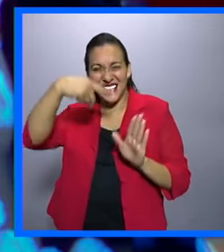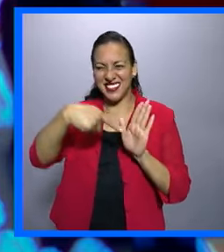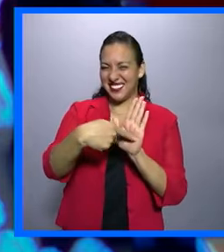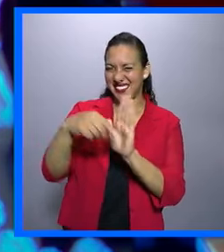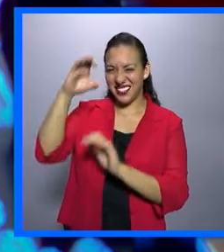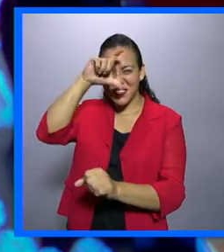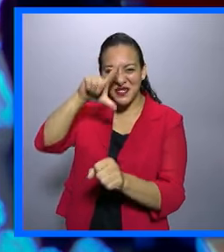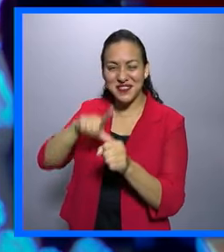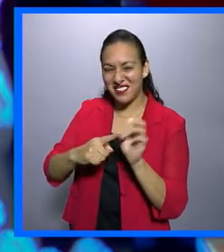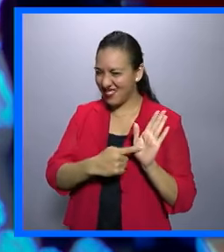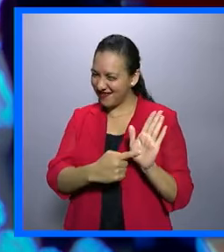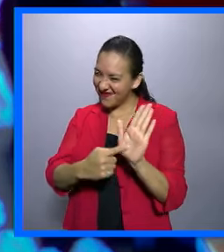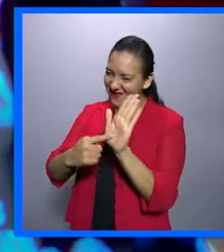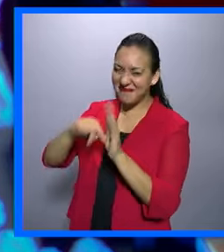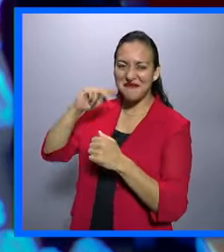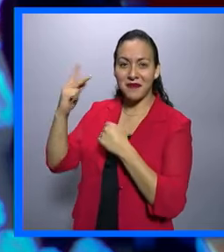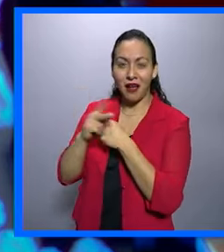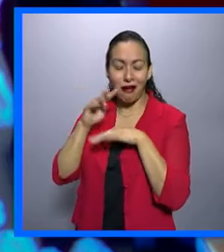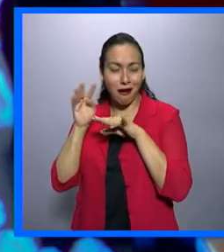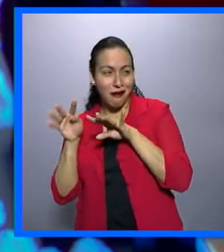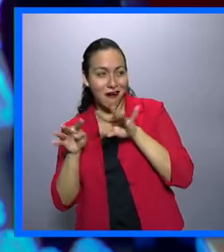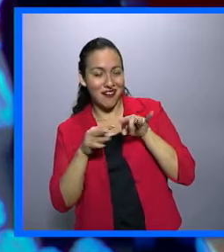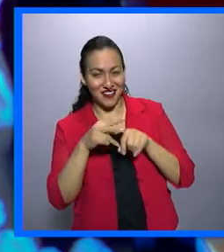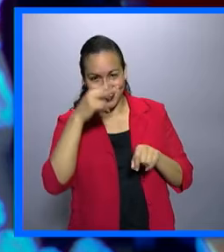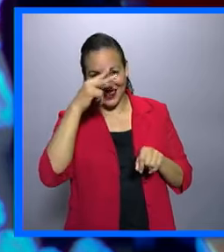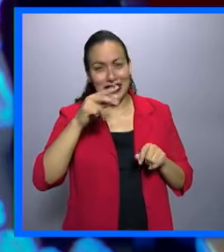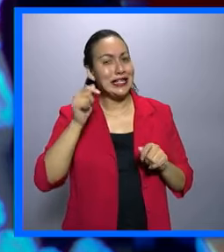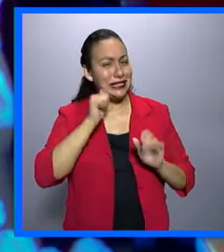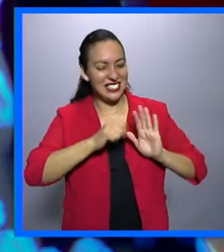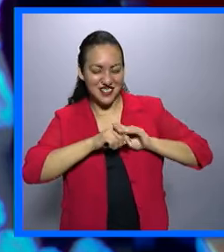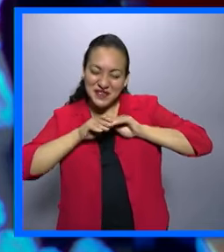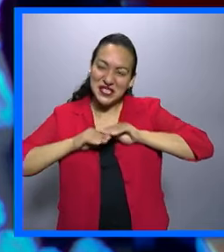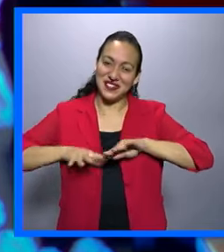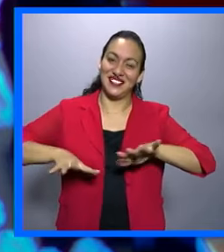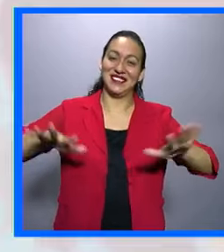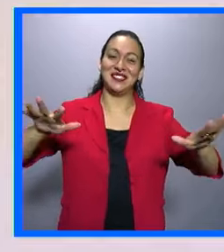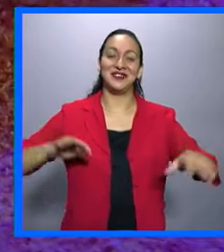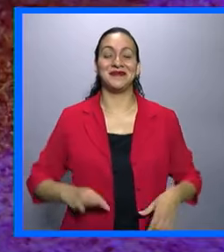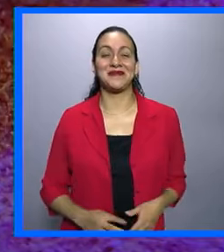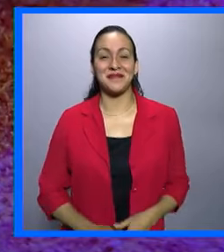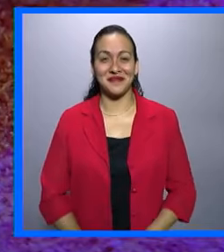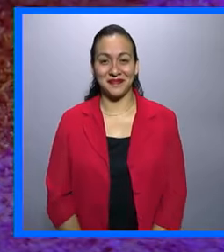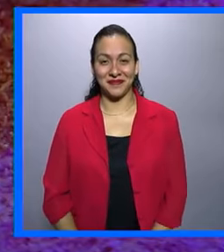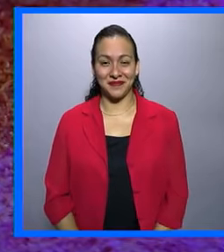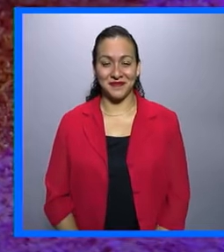de nuestra cultura, sino también proyectándolas al mundo entero.